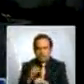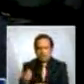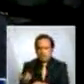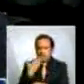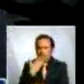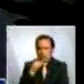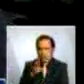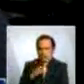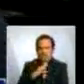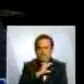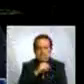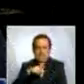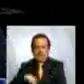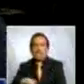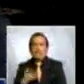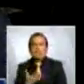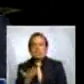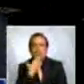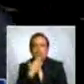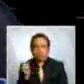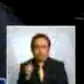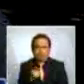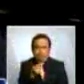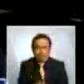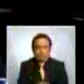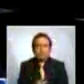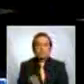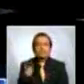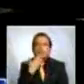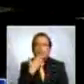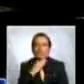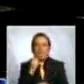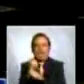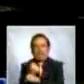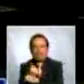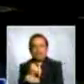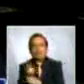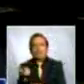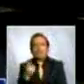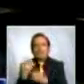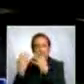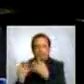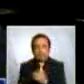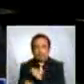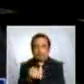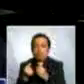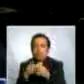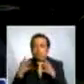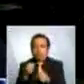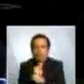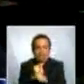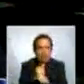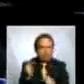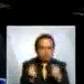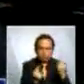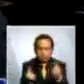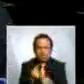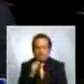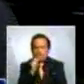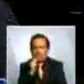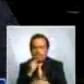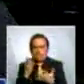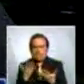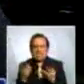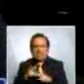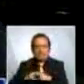prensa, que acabamos de llegar también a Iquique, sino que también los equipos, tanto de carabineros y como decía gendarmería, que tienen una labor bastante importante y que en pocos minutos